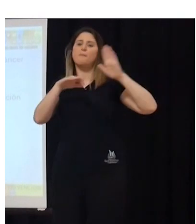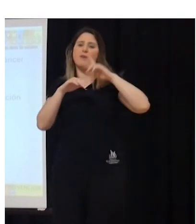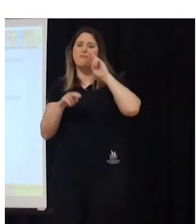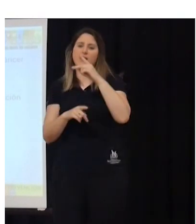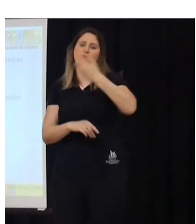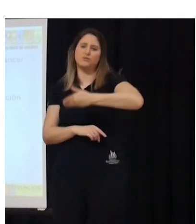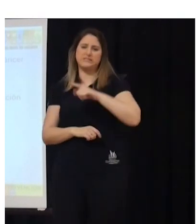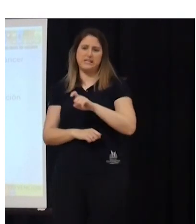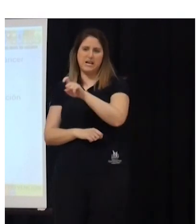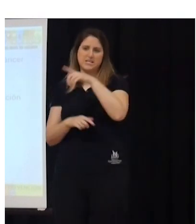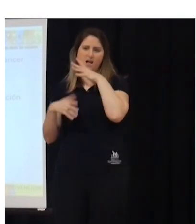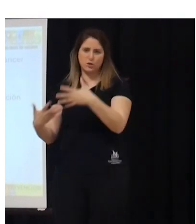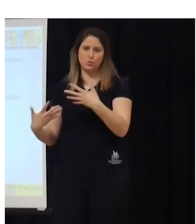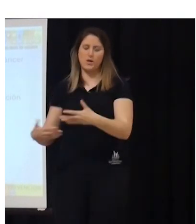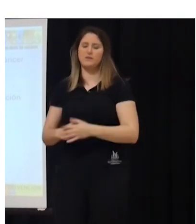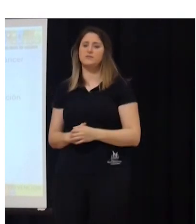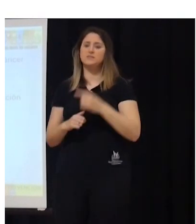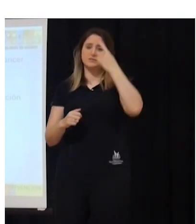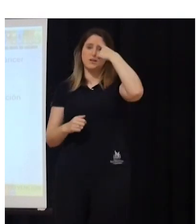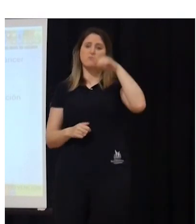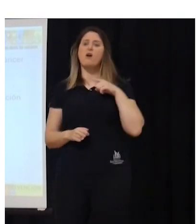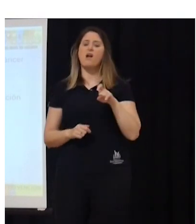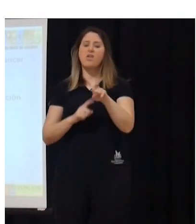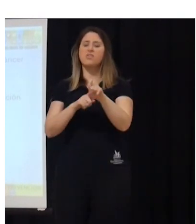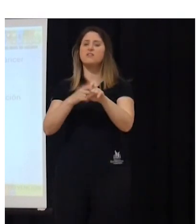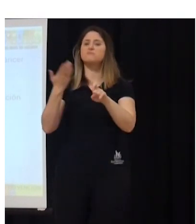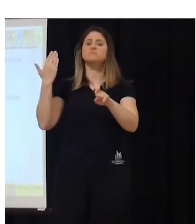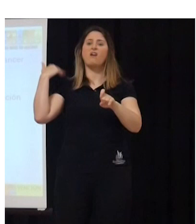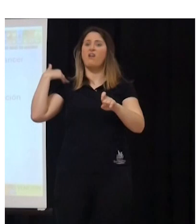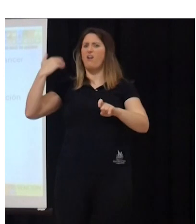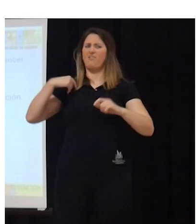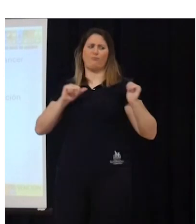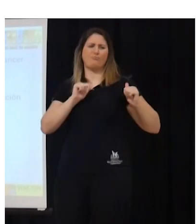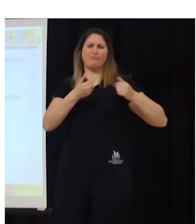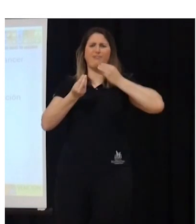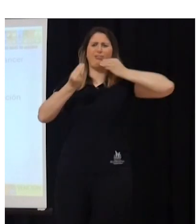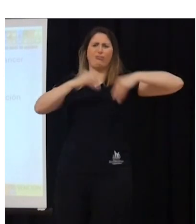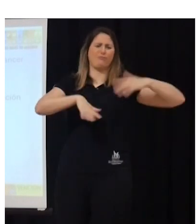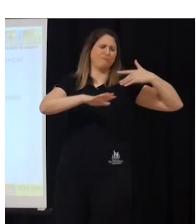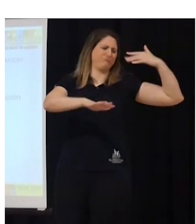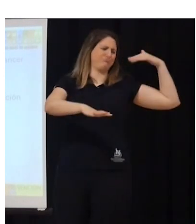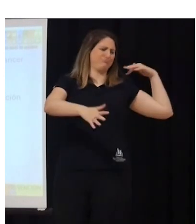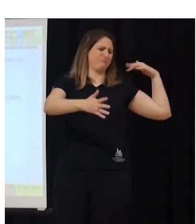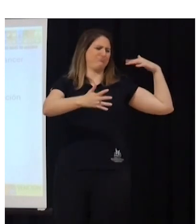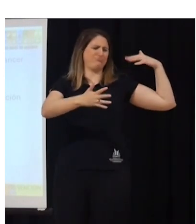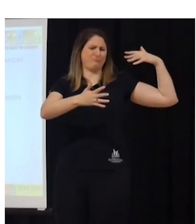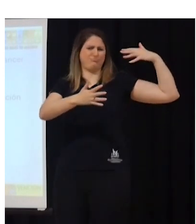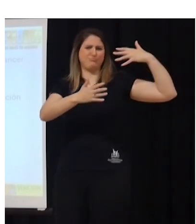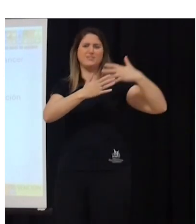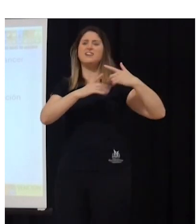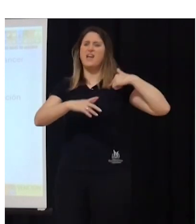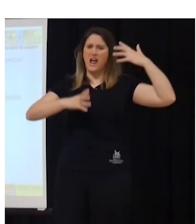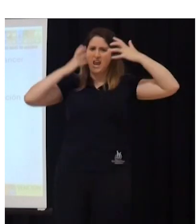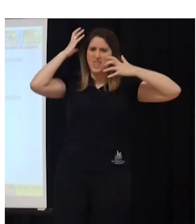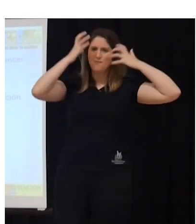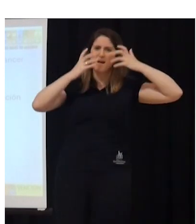día. Sabemos que el cáncer se remonta a la prehistoria. Los hallazgos paleontológicos nos dicen que en